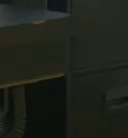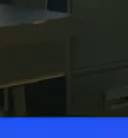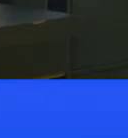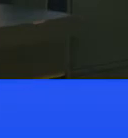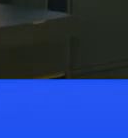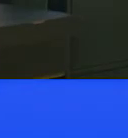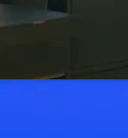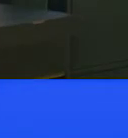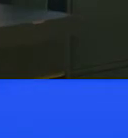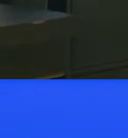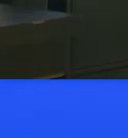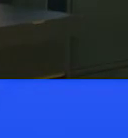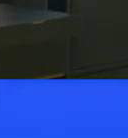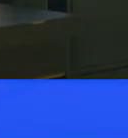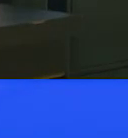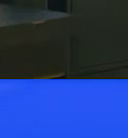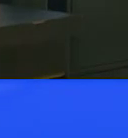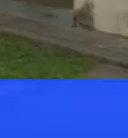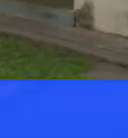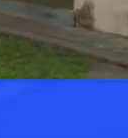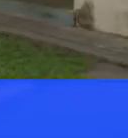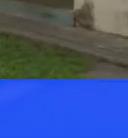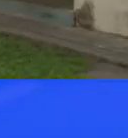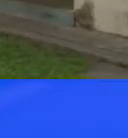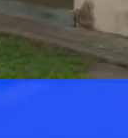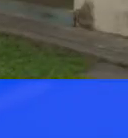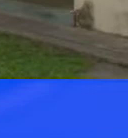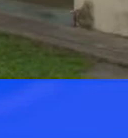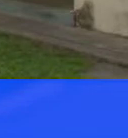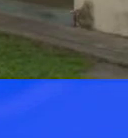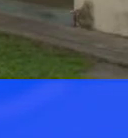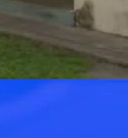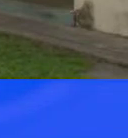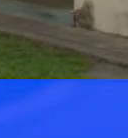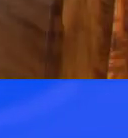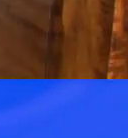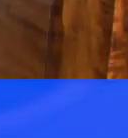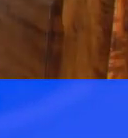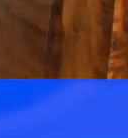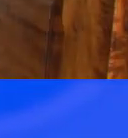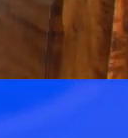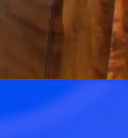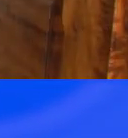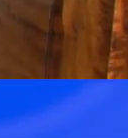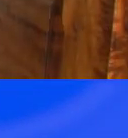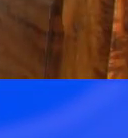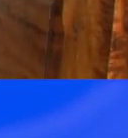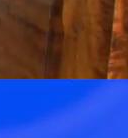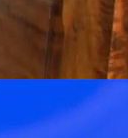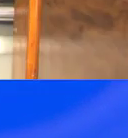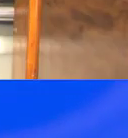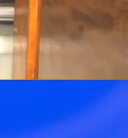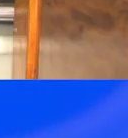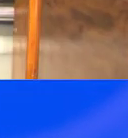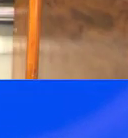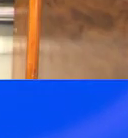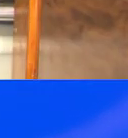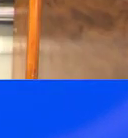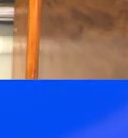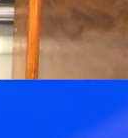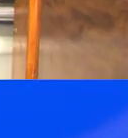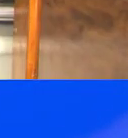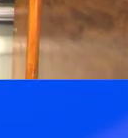podrás obtener respuesta a todas las inquietudes sobre los diferentes servicios que ofrece este órgano de estado en tu oficina